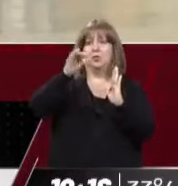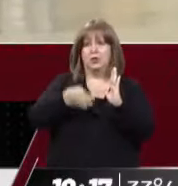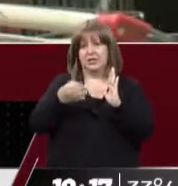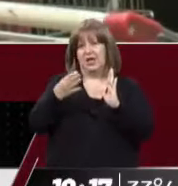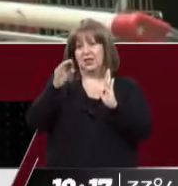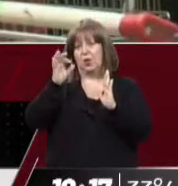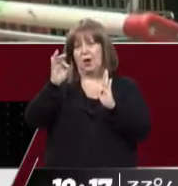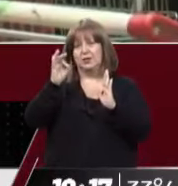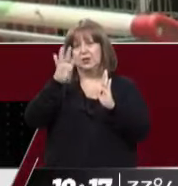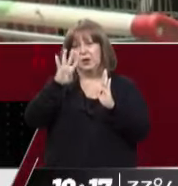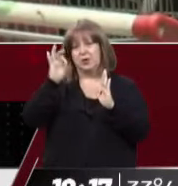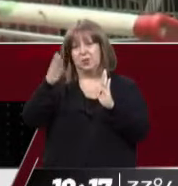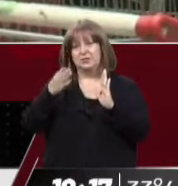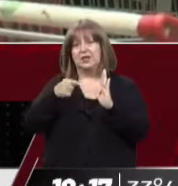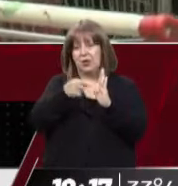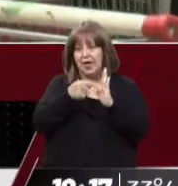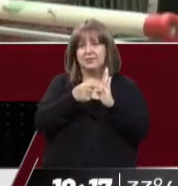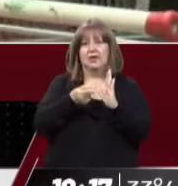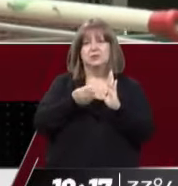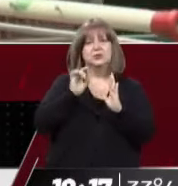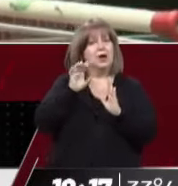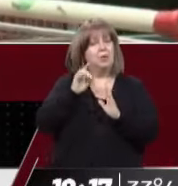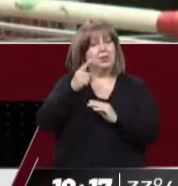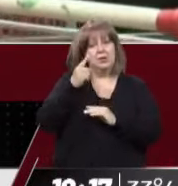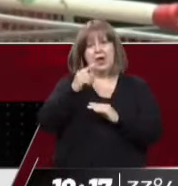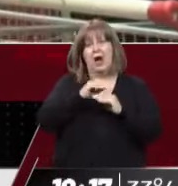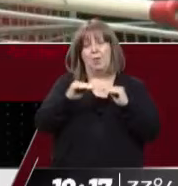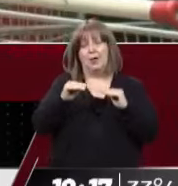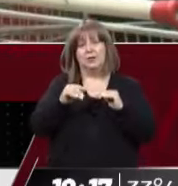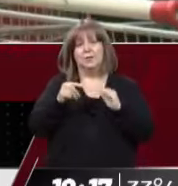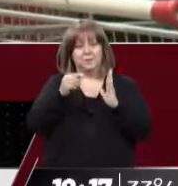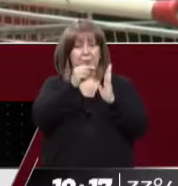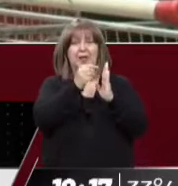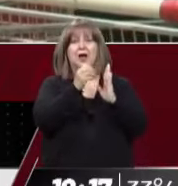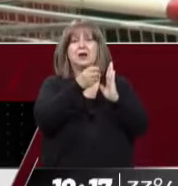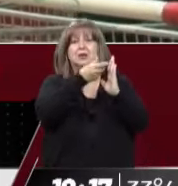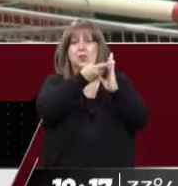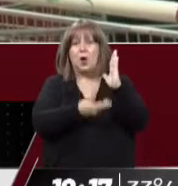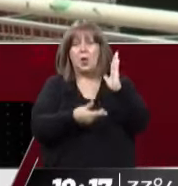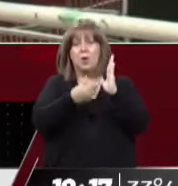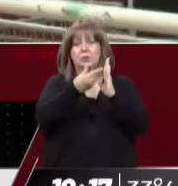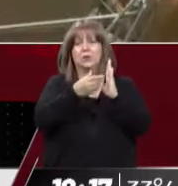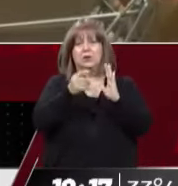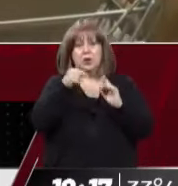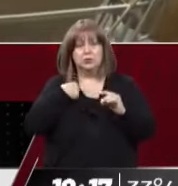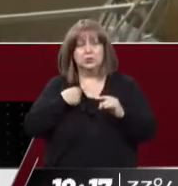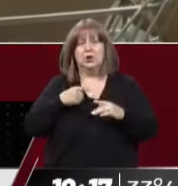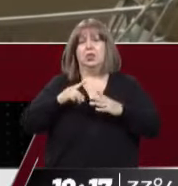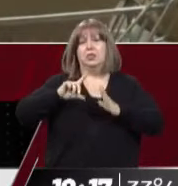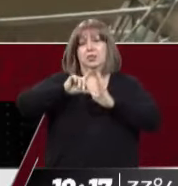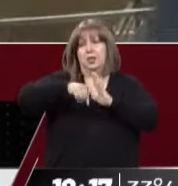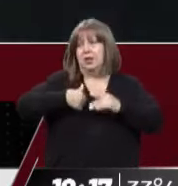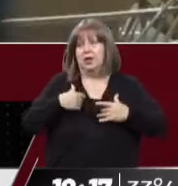cumpliendo. En este mes, en este acuerdo, se están cumpliendo porque bueno, hemos tenido que reacomodar todo y por eso nos hemos demorado un poquito